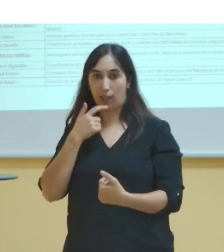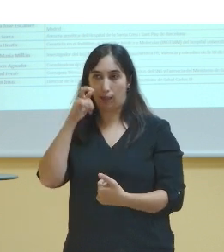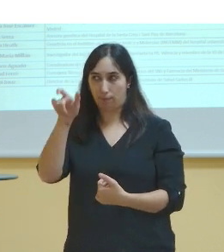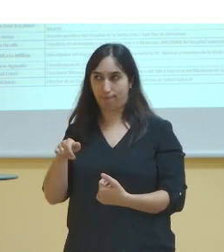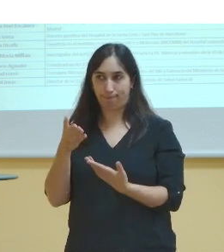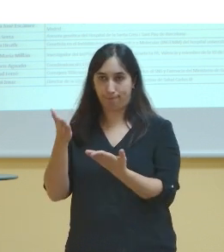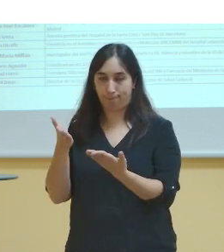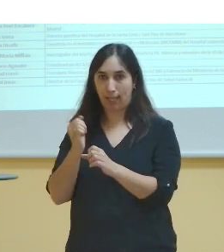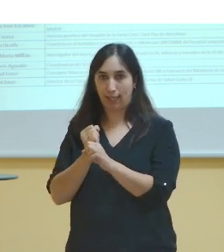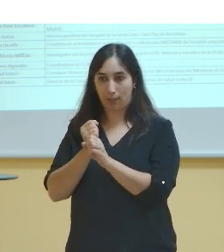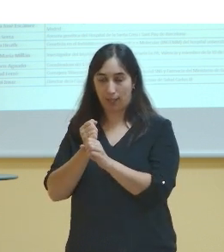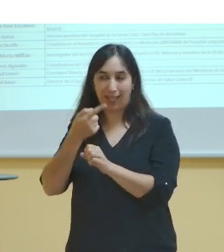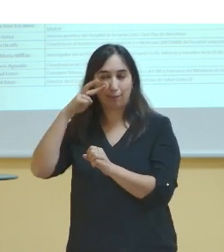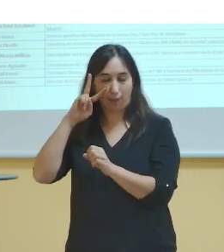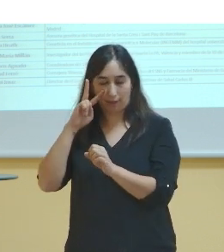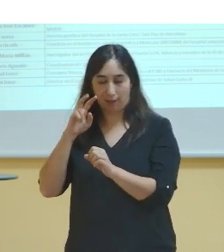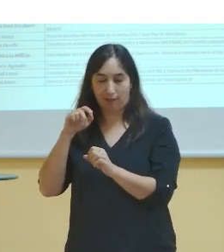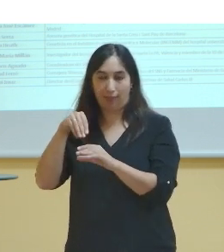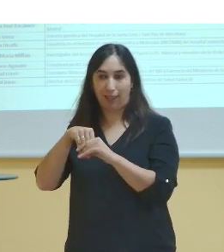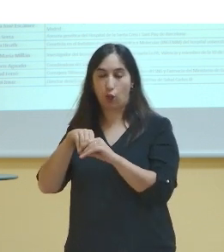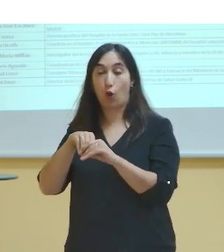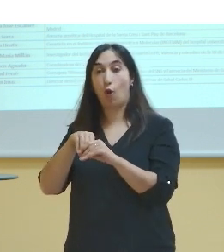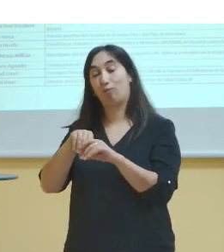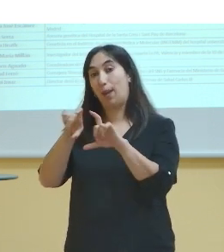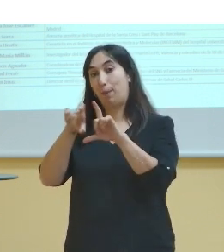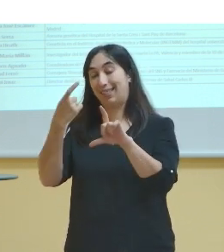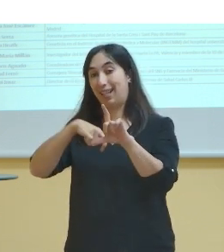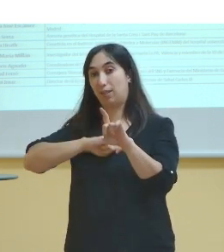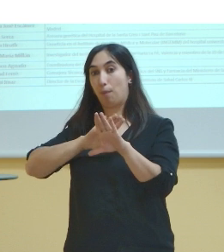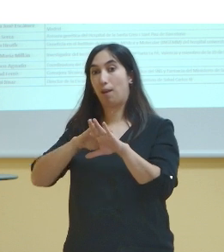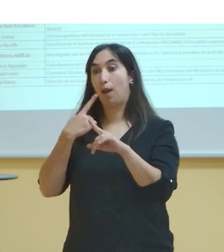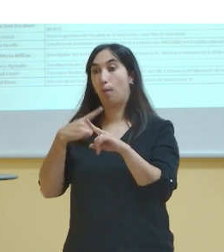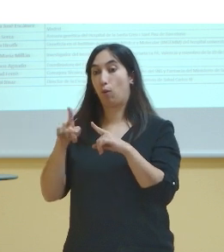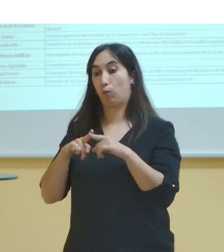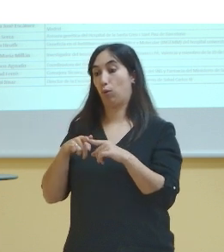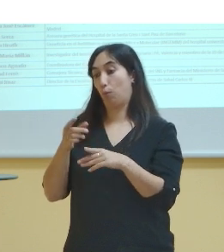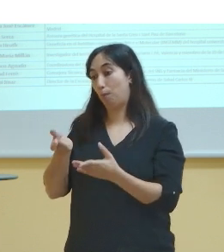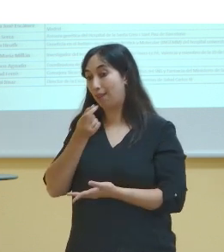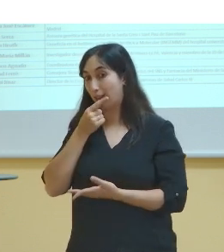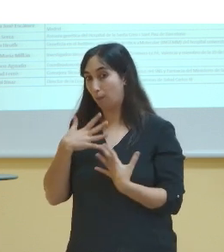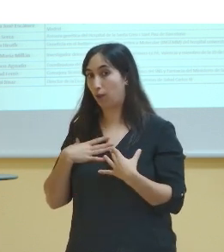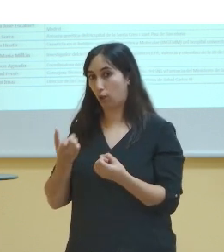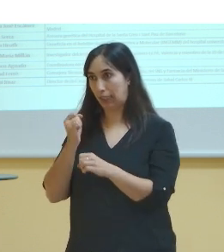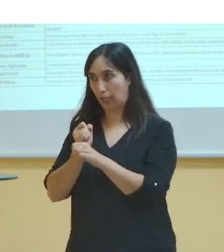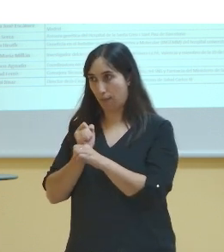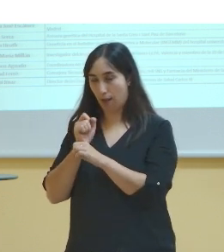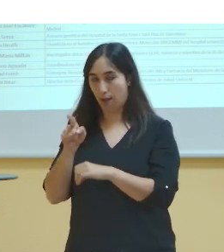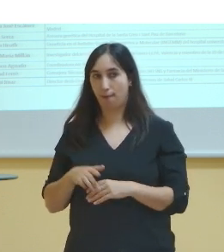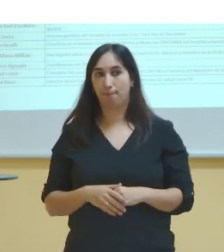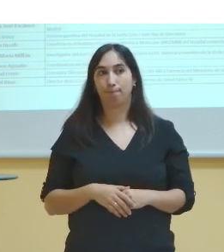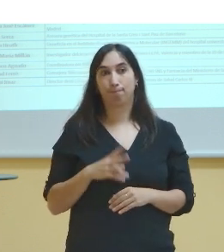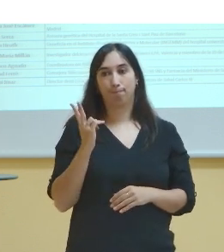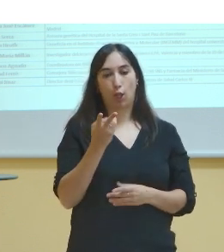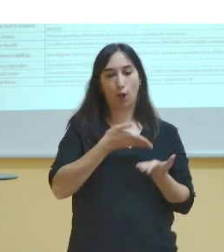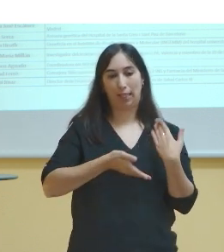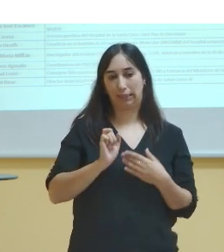una persona experta que trabaja en la Agencia Española de Productos y Medicamentos Sanitarios. Estas son las